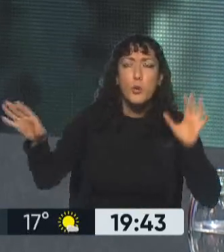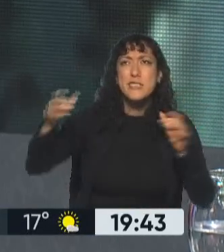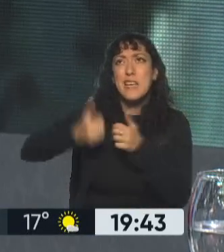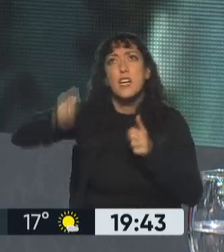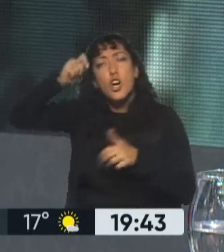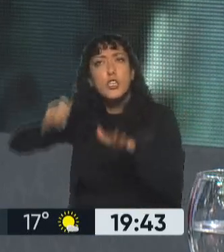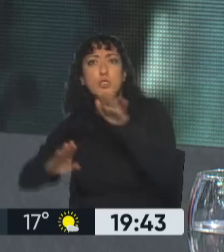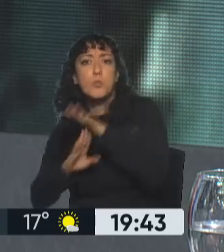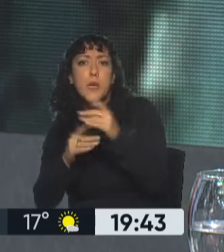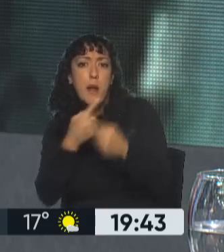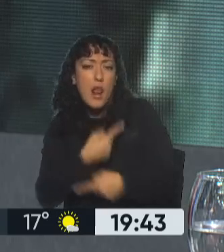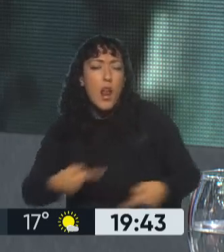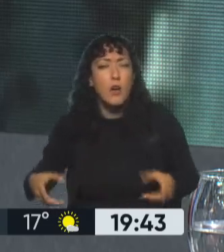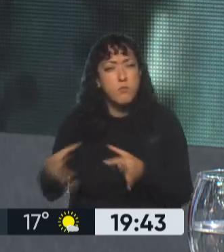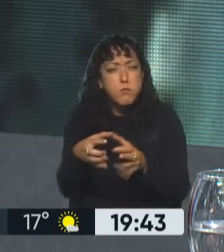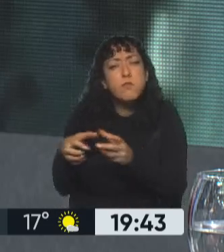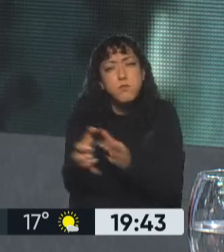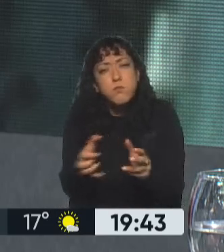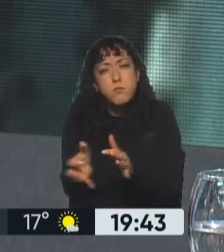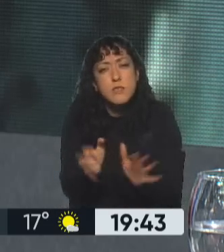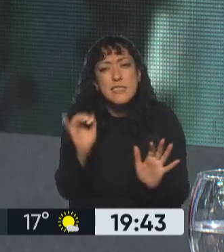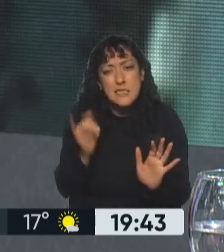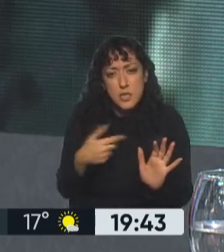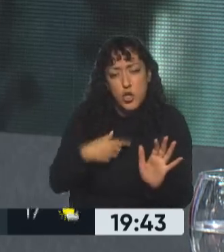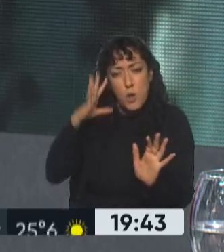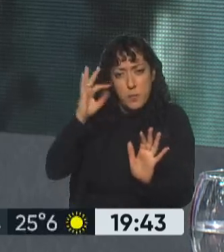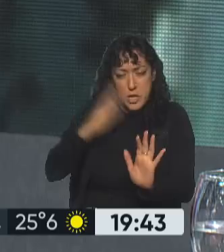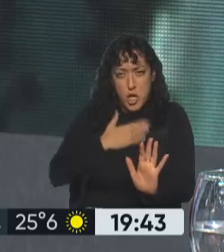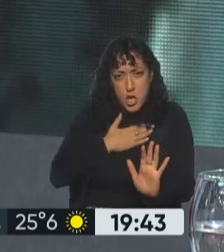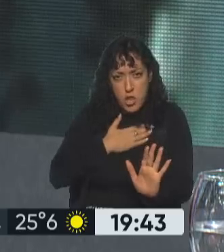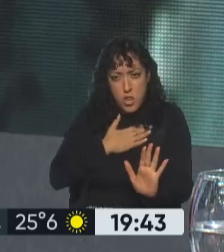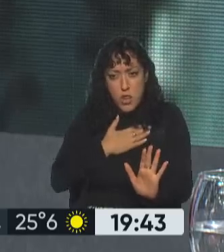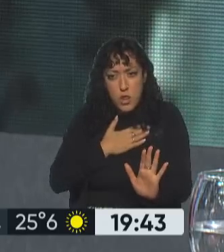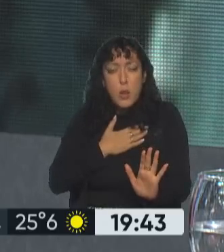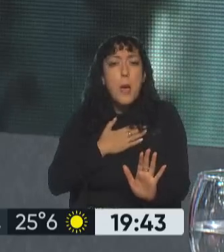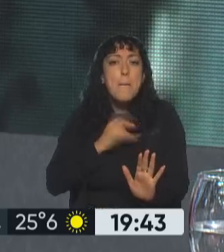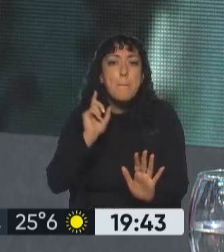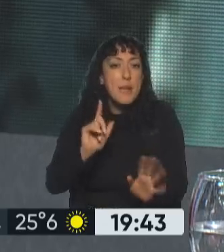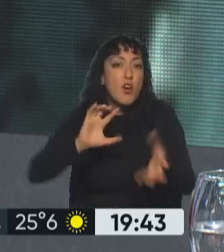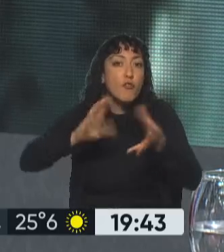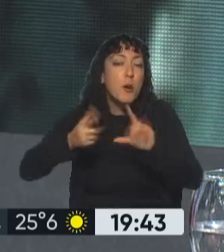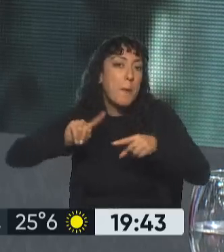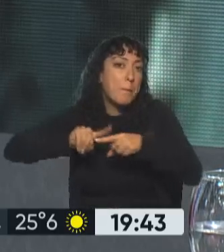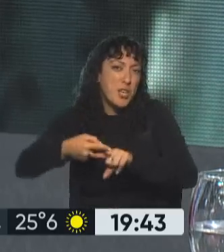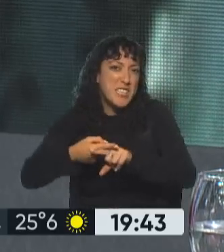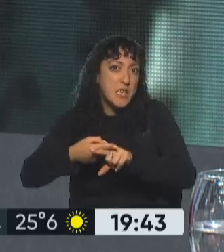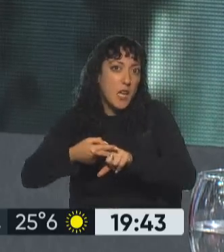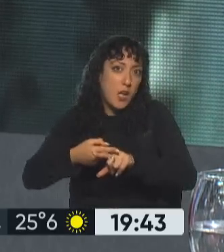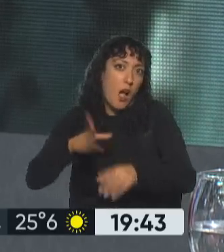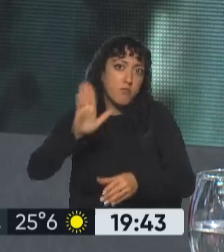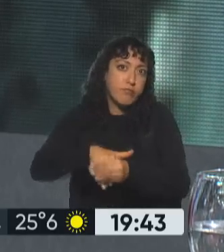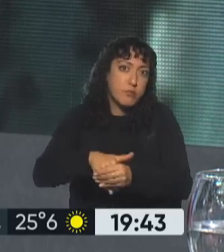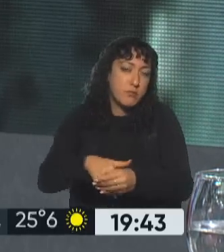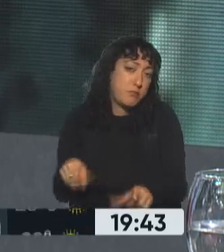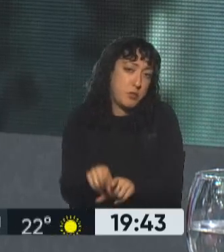Esto que yo acabo de decir está discutido. Es mi posición. Ahora, que juega políticamente, no hay dudas, cuando interrumpe